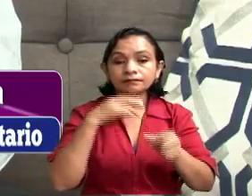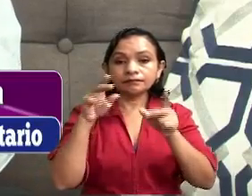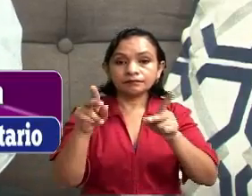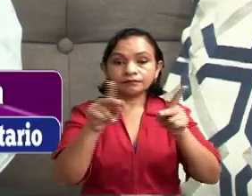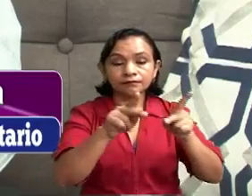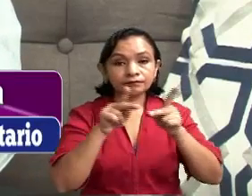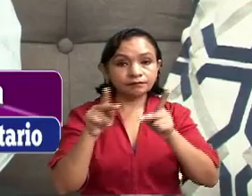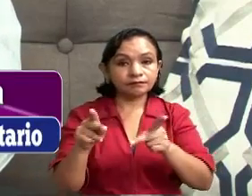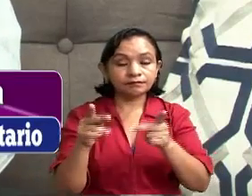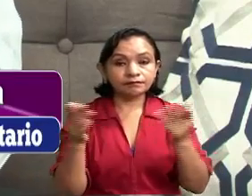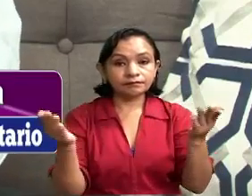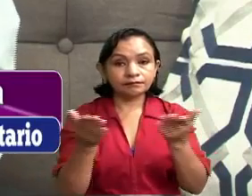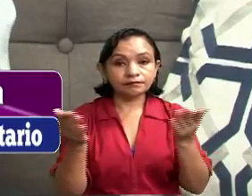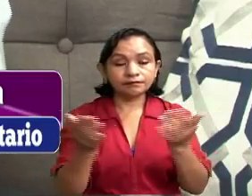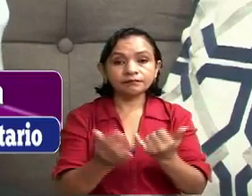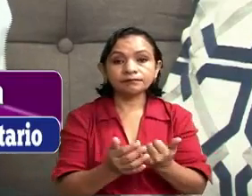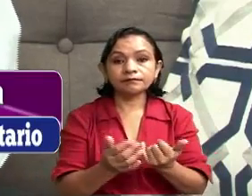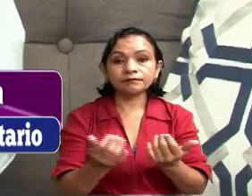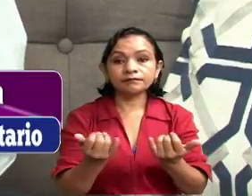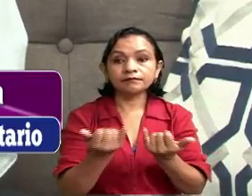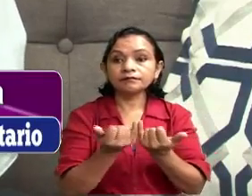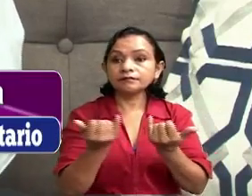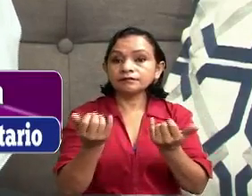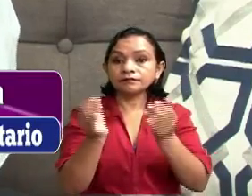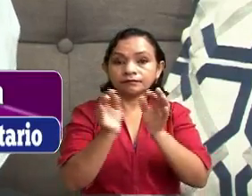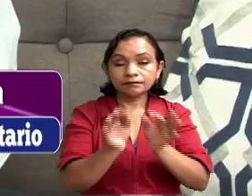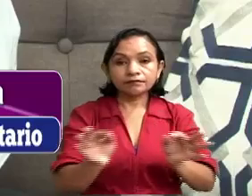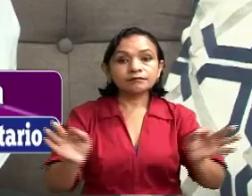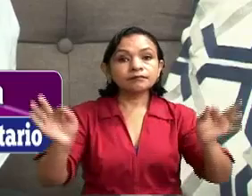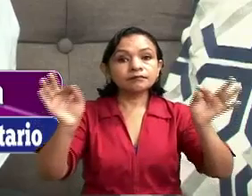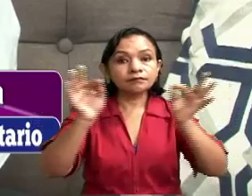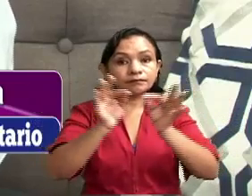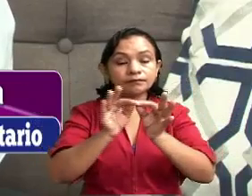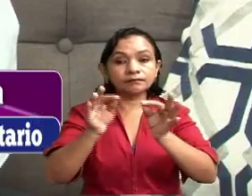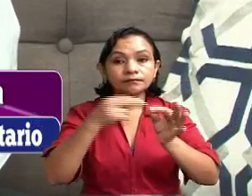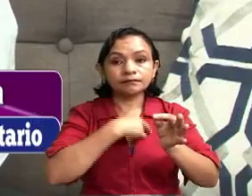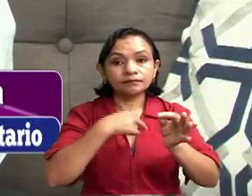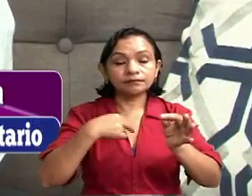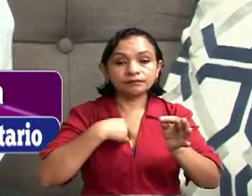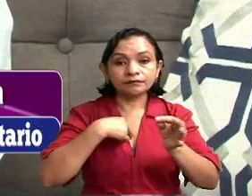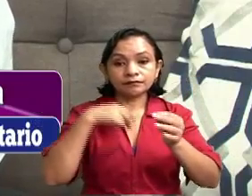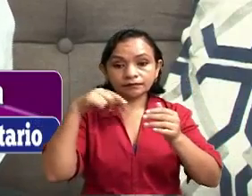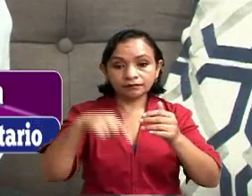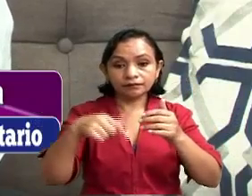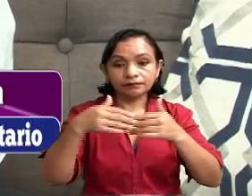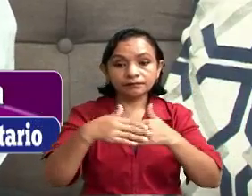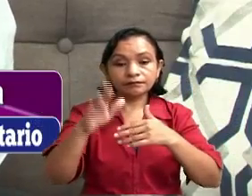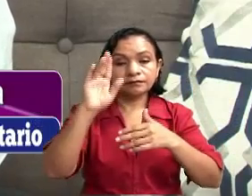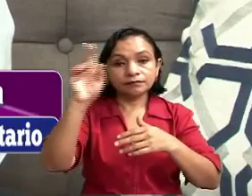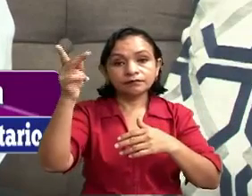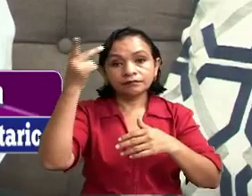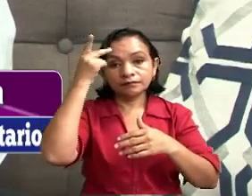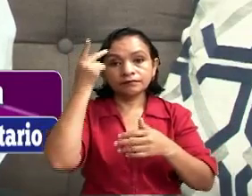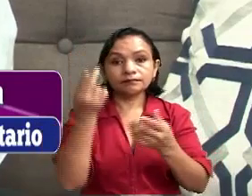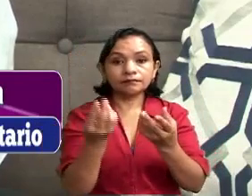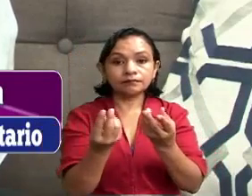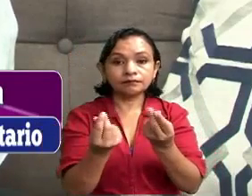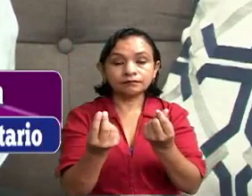a sus clientes. ¿Verdad? Y una cuestión muy importante que se tomó en este periodo como parte de las políticas monetarias